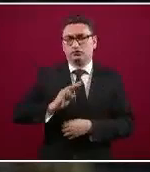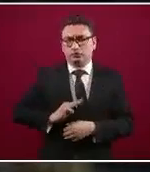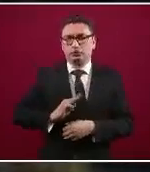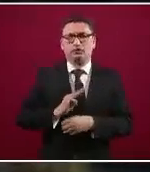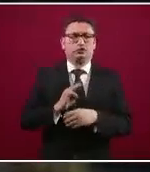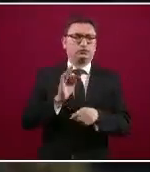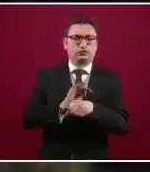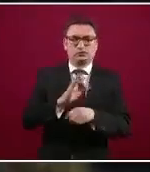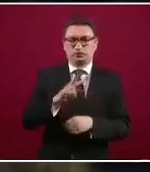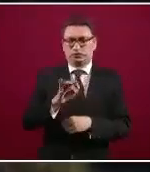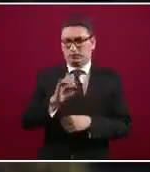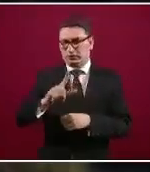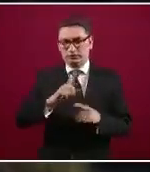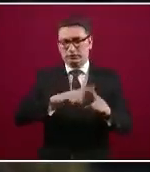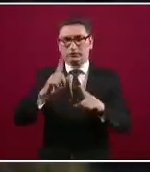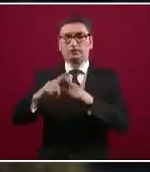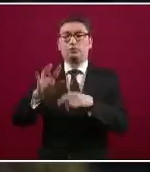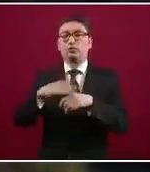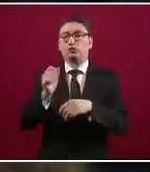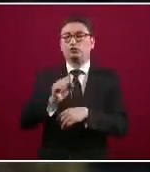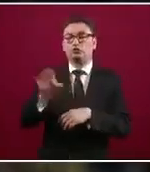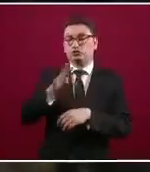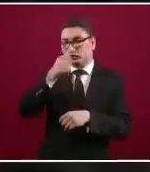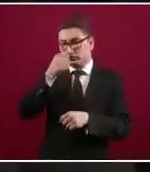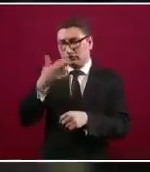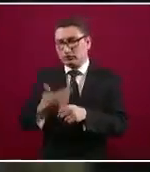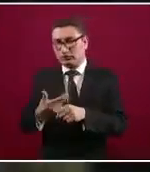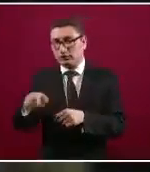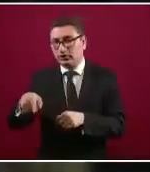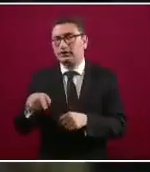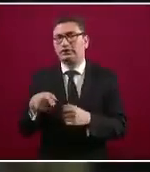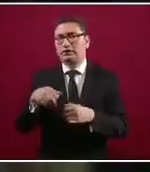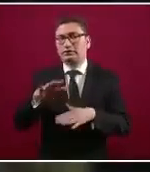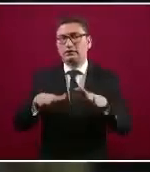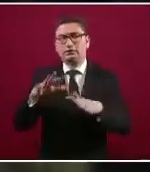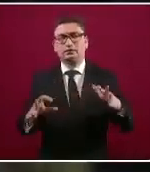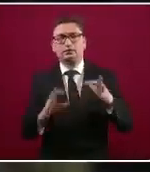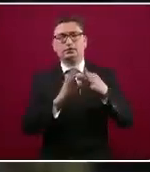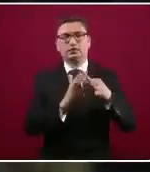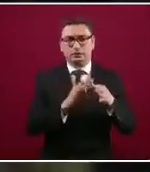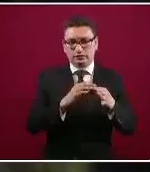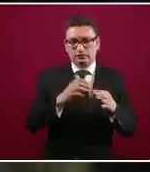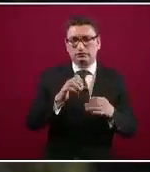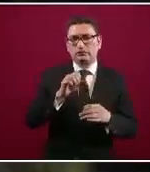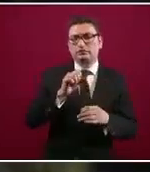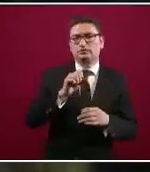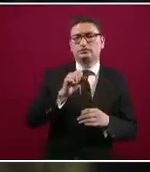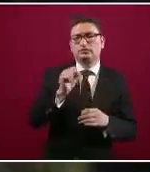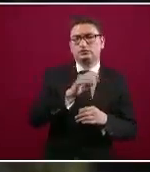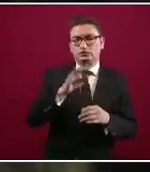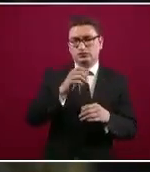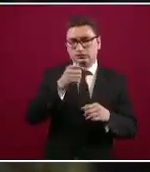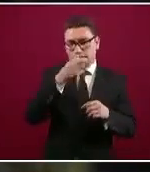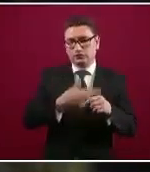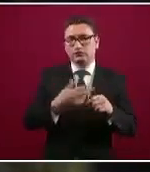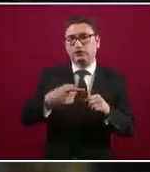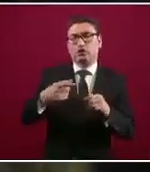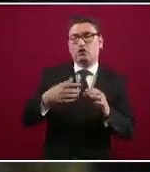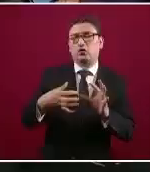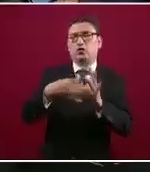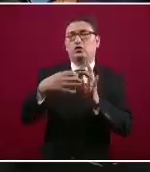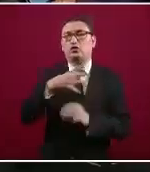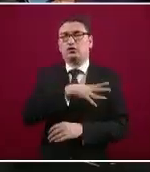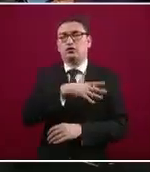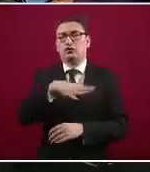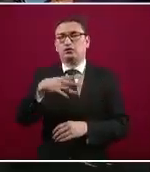protección civil, porque existen subsecretarías y que dependen a veces de la Secretaría de Seguridad Pública y no de la Secretaría General o la